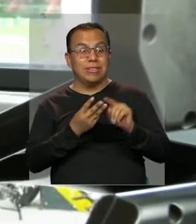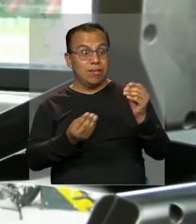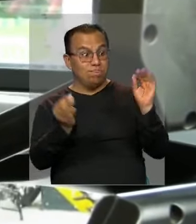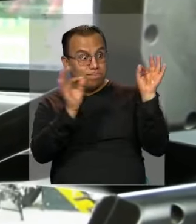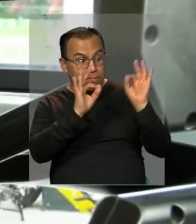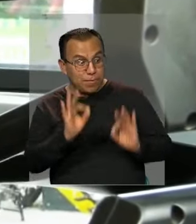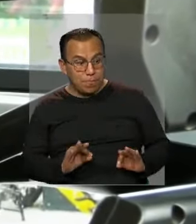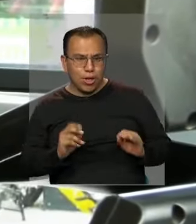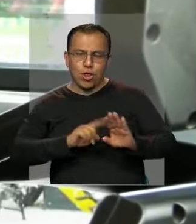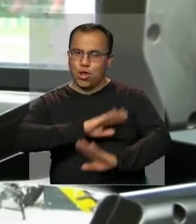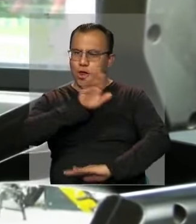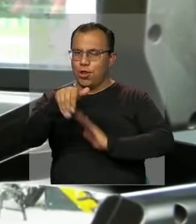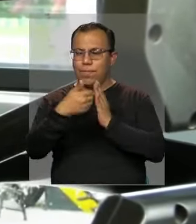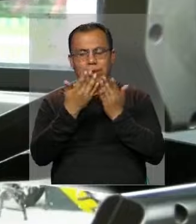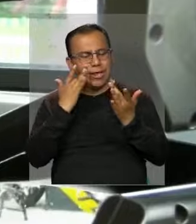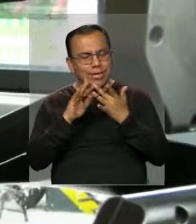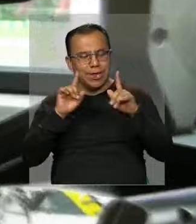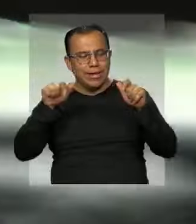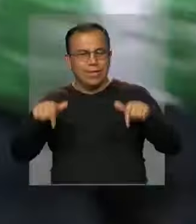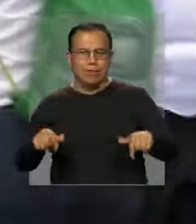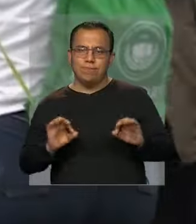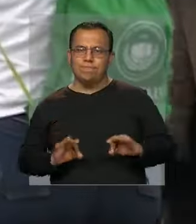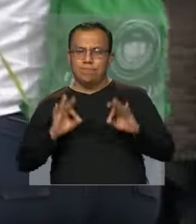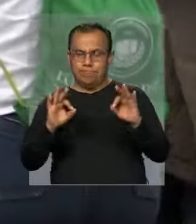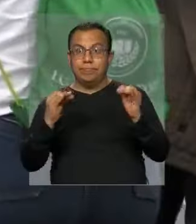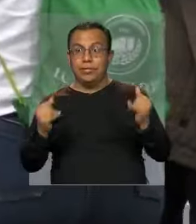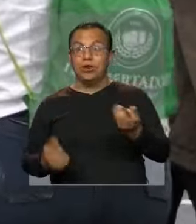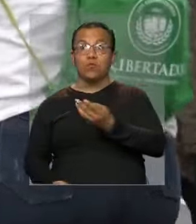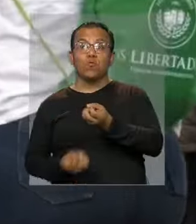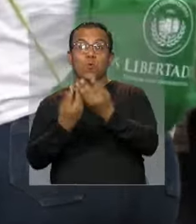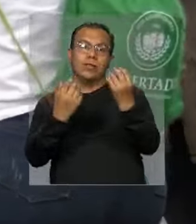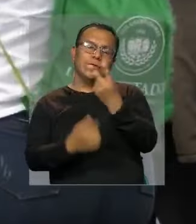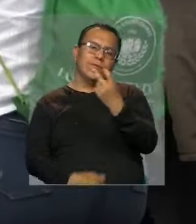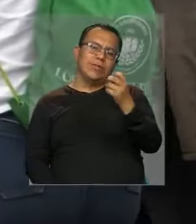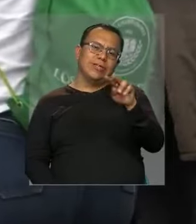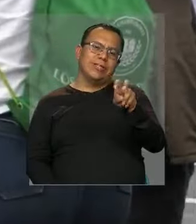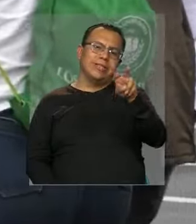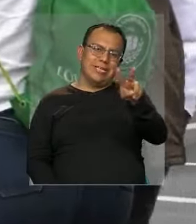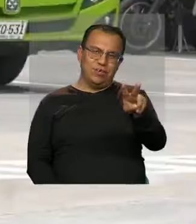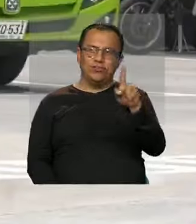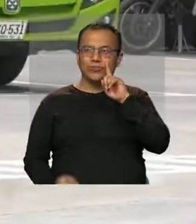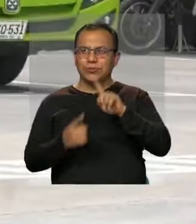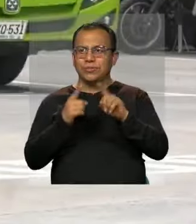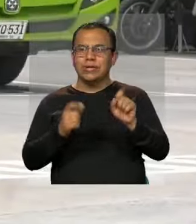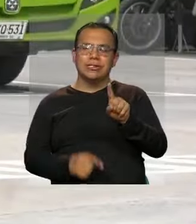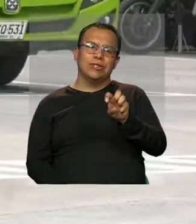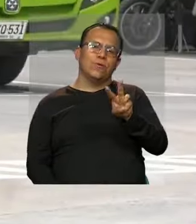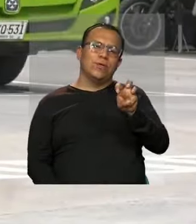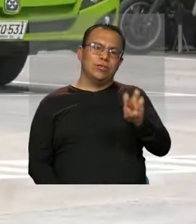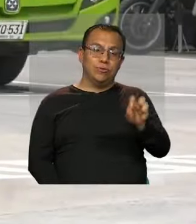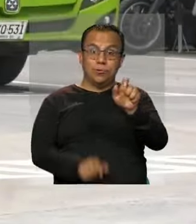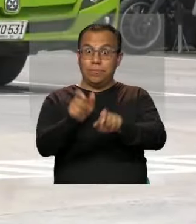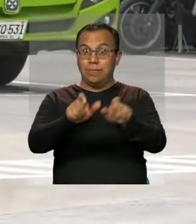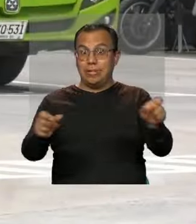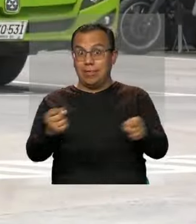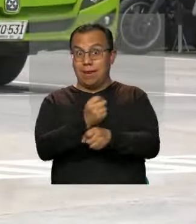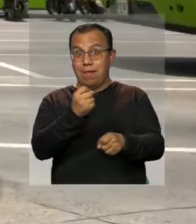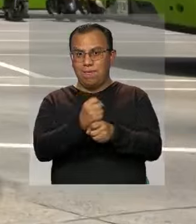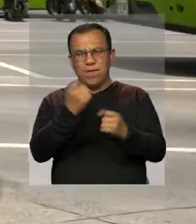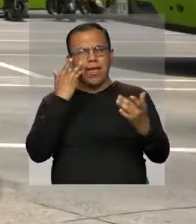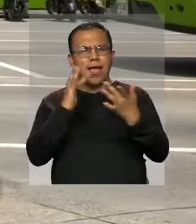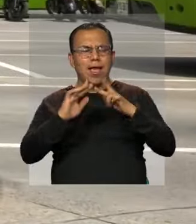preparan. Todo aquí es muy bueno. Hay 472 operadores y 128 personas trabajando en